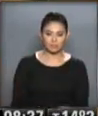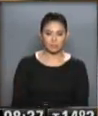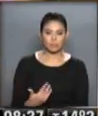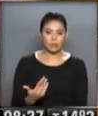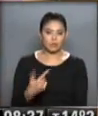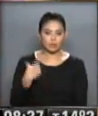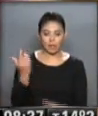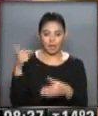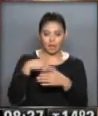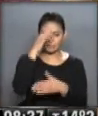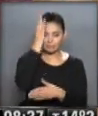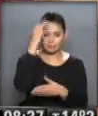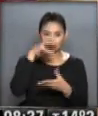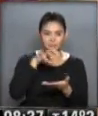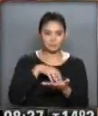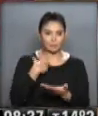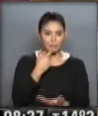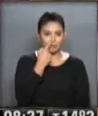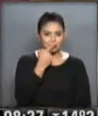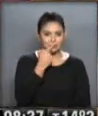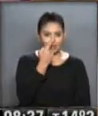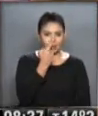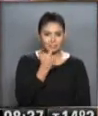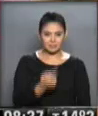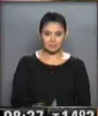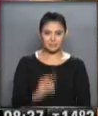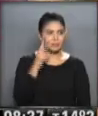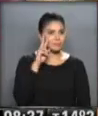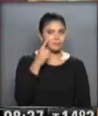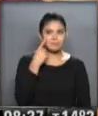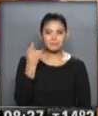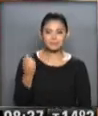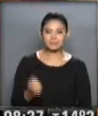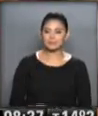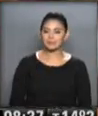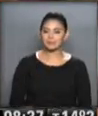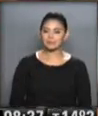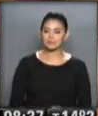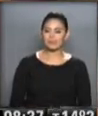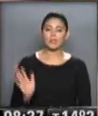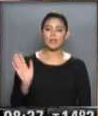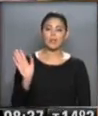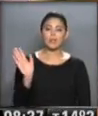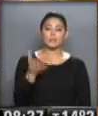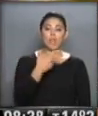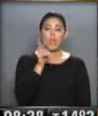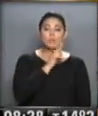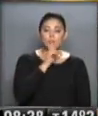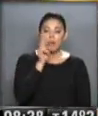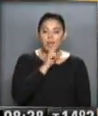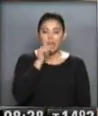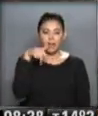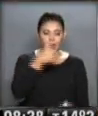y me interesa mucho también como cantante poder estar acá y descubrirlo, ¿no? Que son todas mujeres las que van a